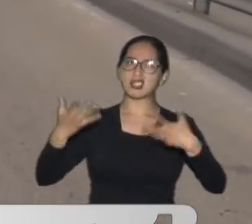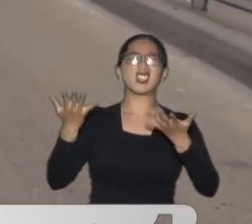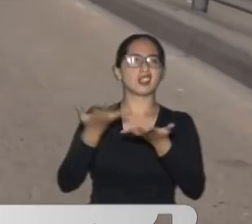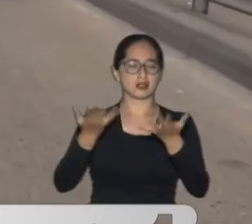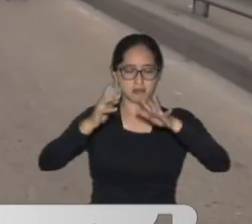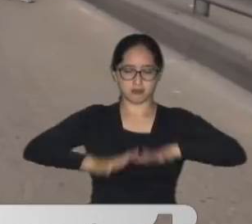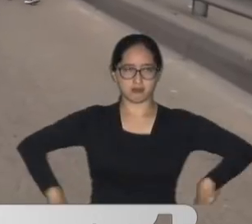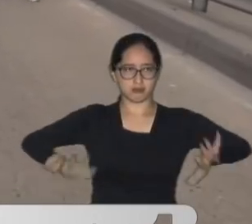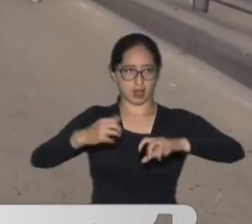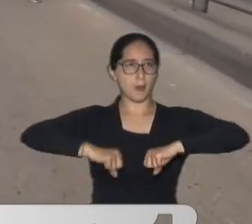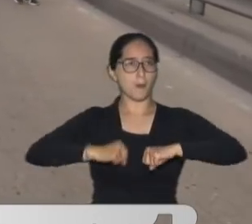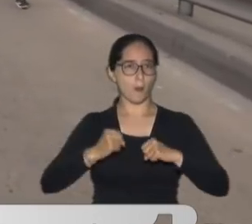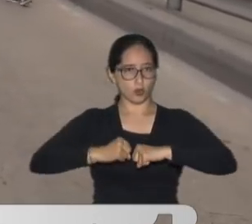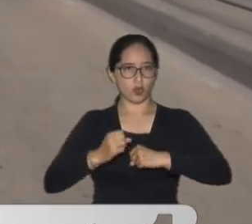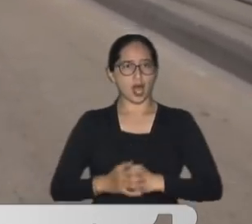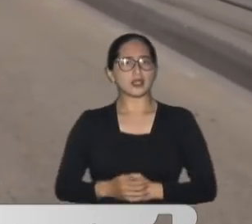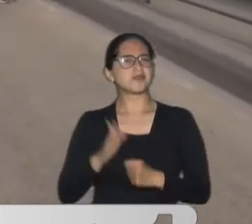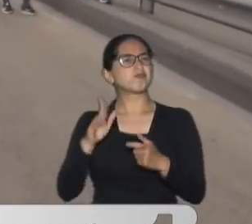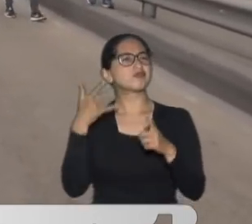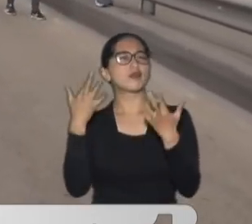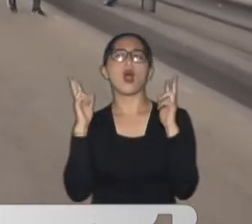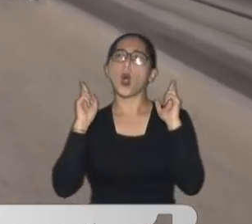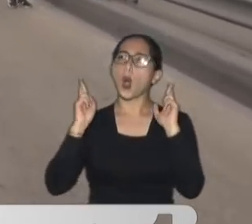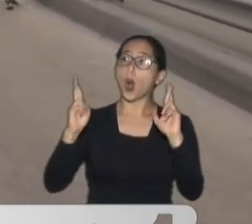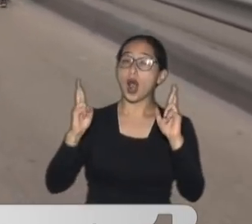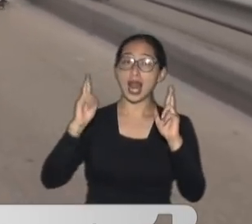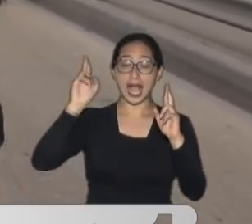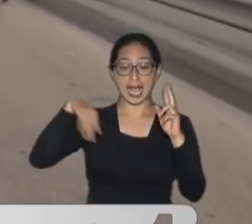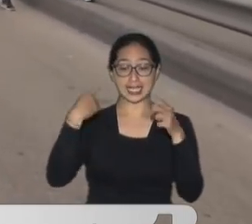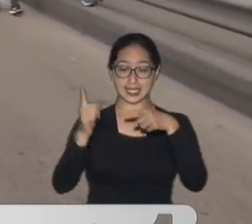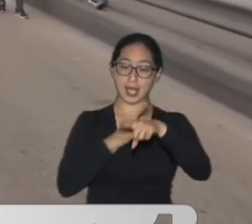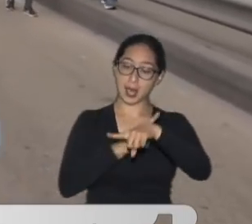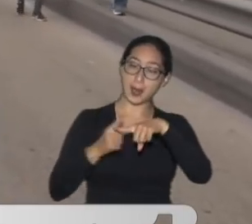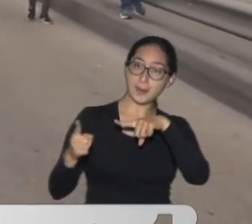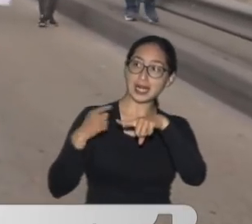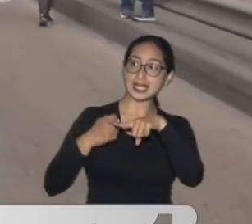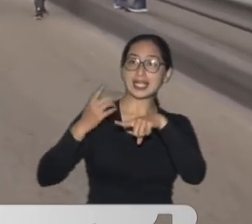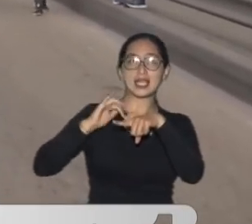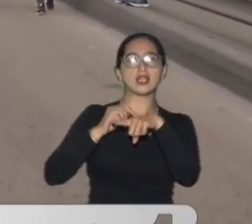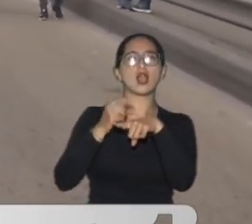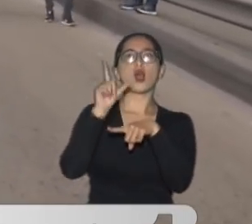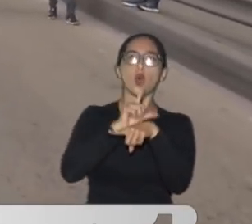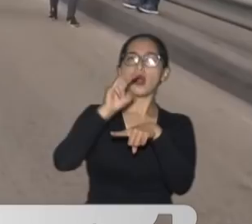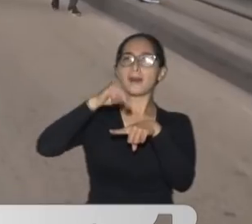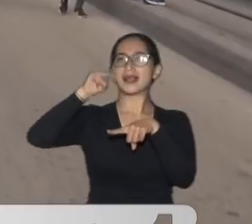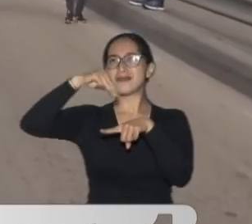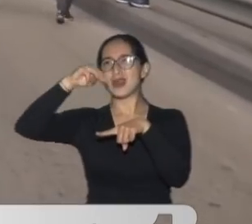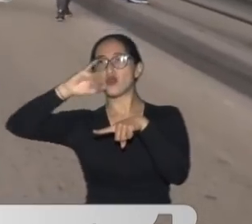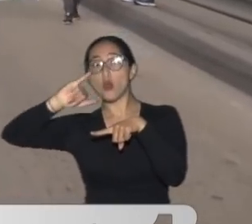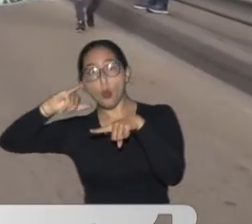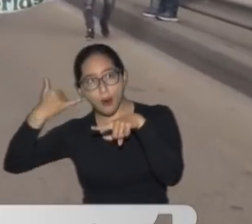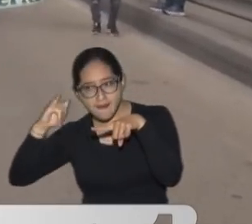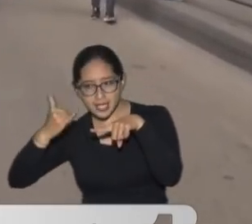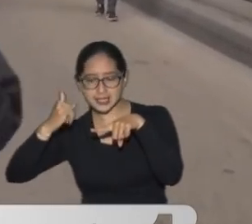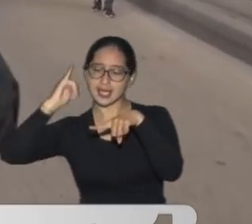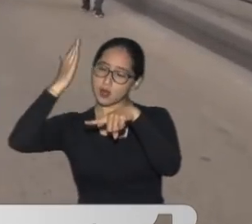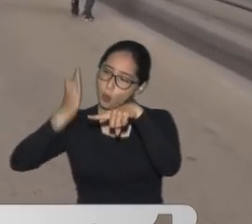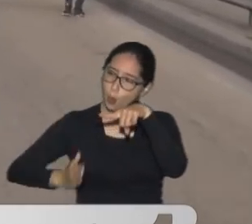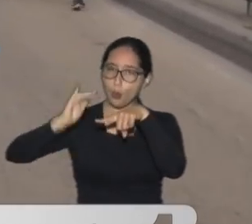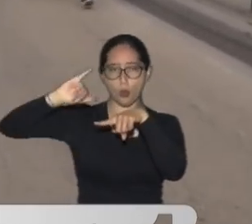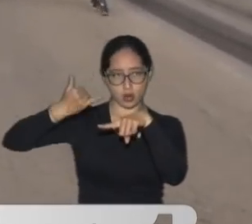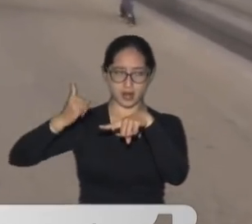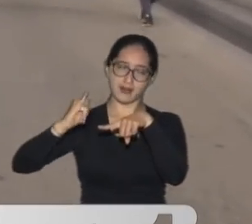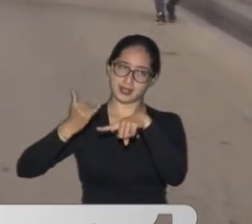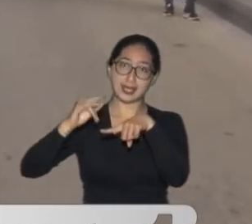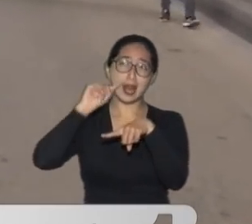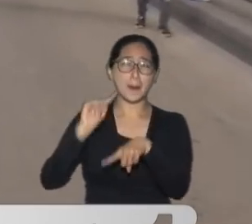Lo que nos han dicho es que esperan estar hasta el día jueves aquí en la capital del país. No solo harán esta marcha, esta es la primera que hacen y la primera